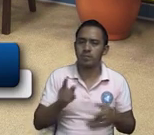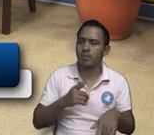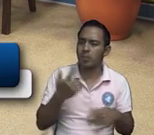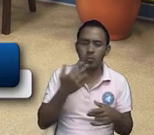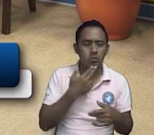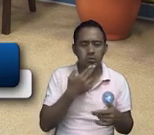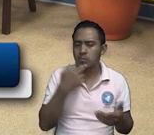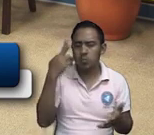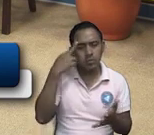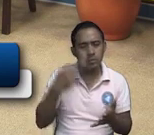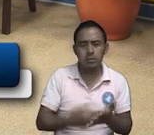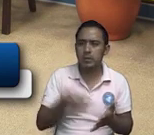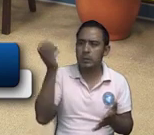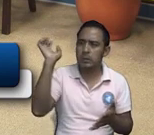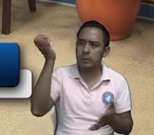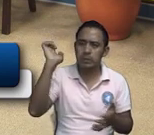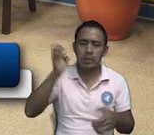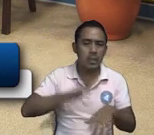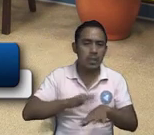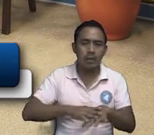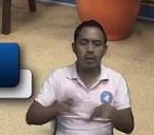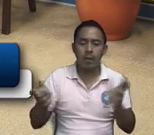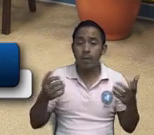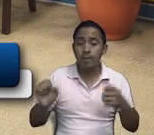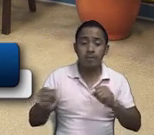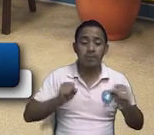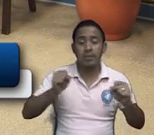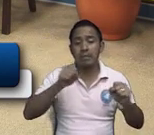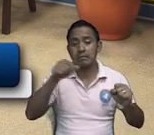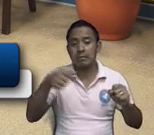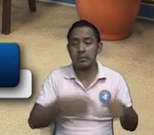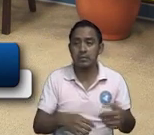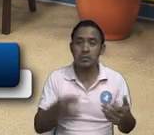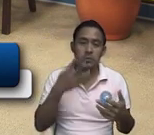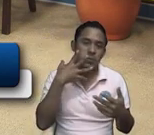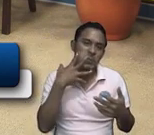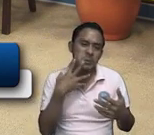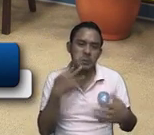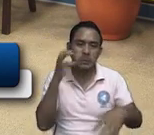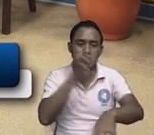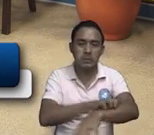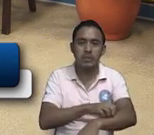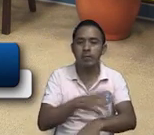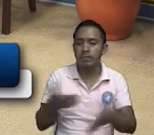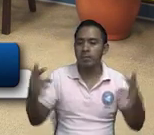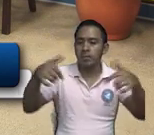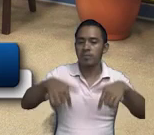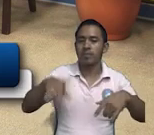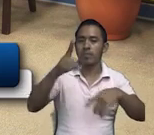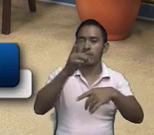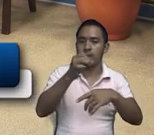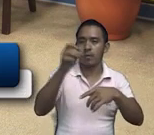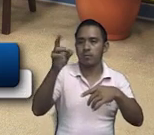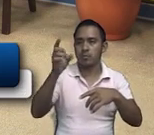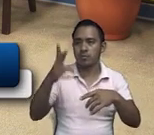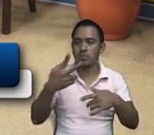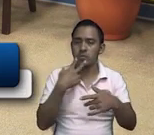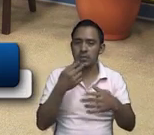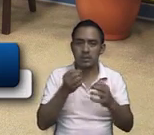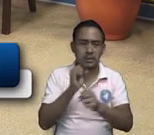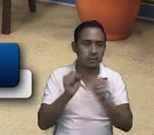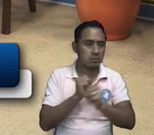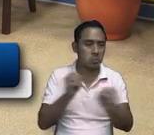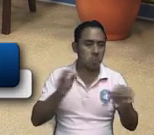parece, por este virus de la rabia, pero a raíz de estos 10, 12 años, no se ha escuchado hablar